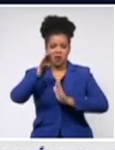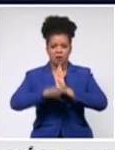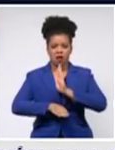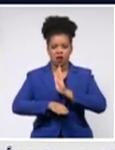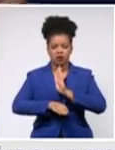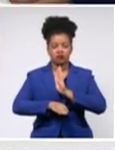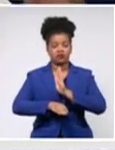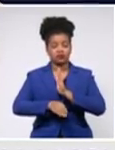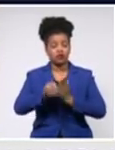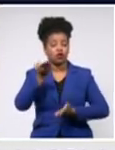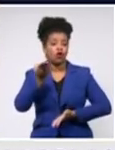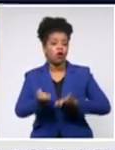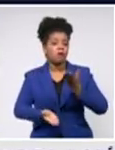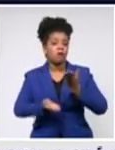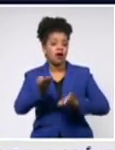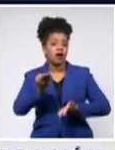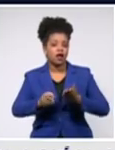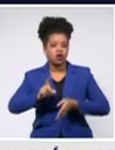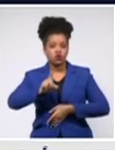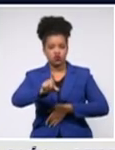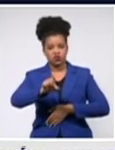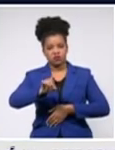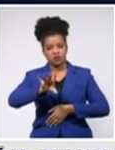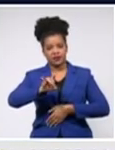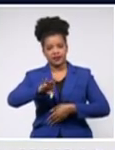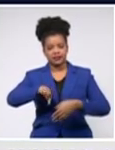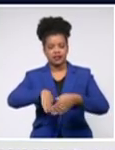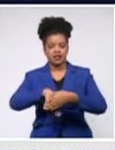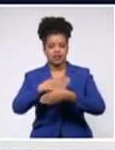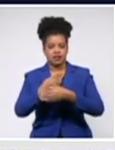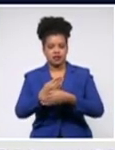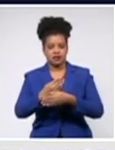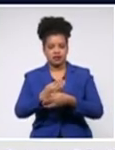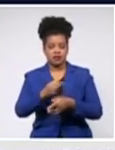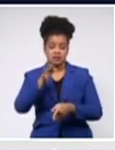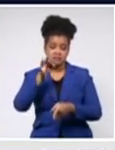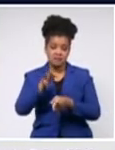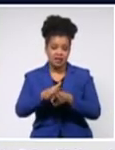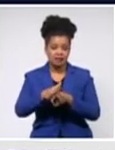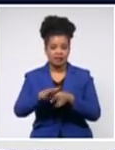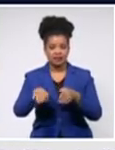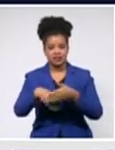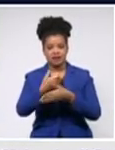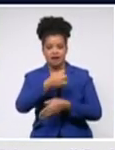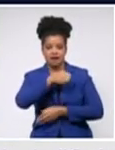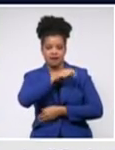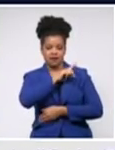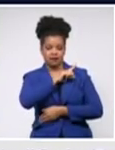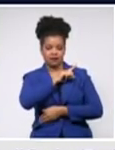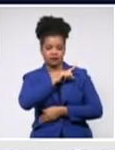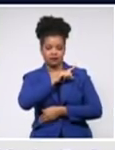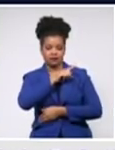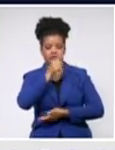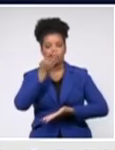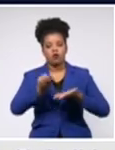el comportamiento en los últimos 15 días, a partir del día de ayer, que se han confirmado